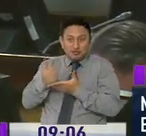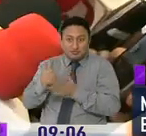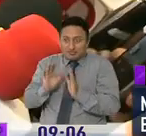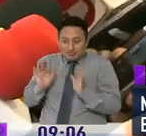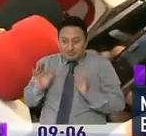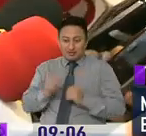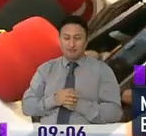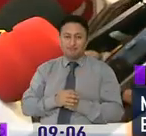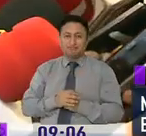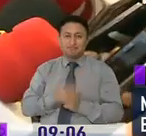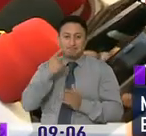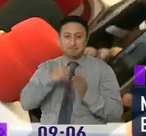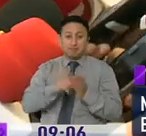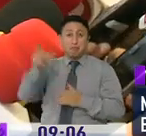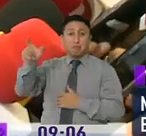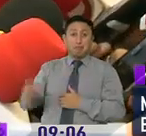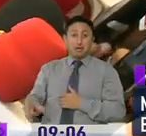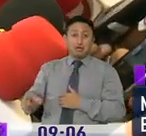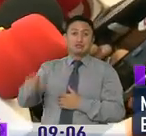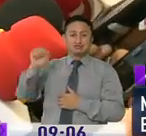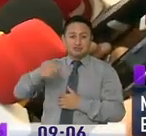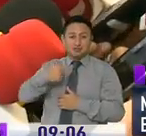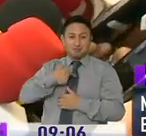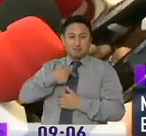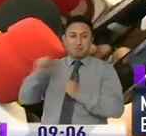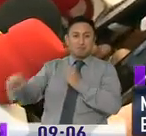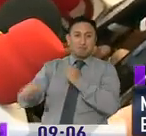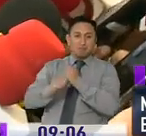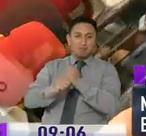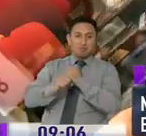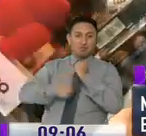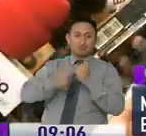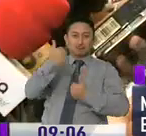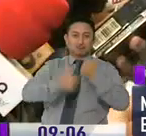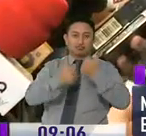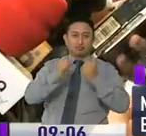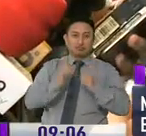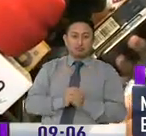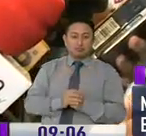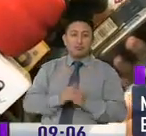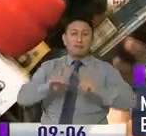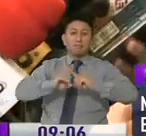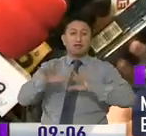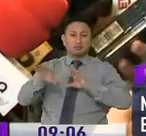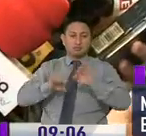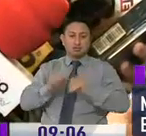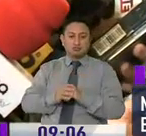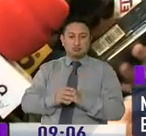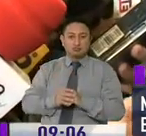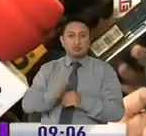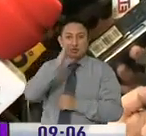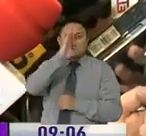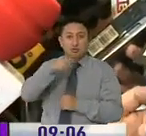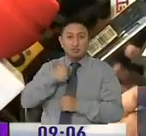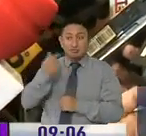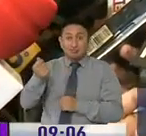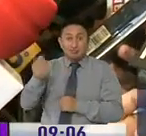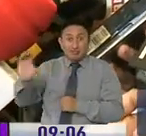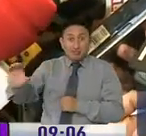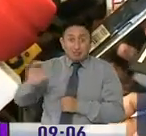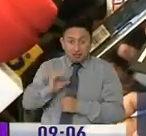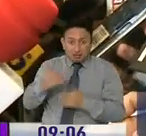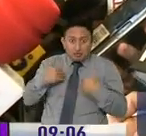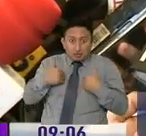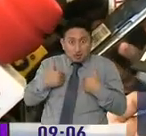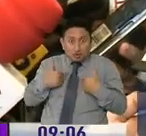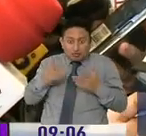acusa. Fue una persona que apoyó a la campaña electoral, pero debo aclarar, jamás he recibido un solo